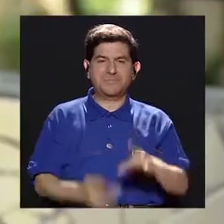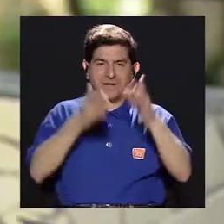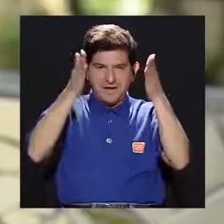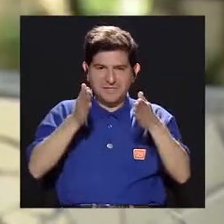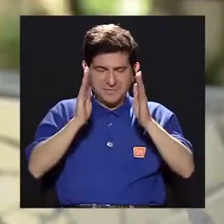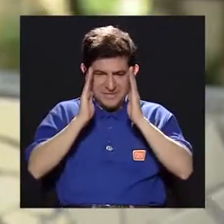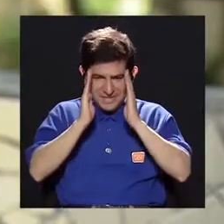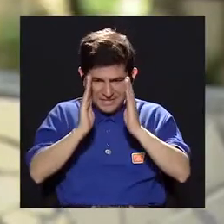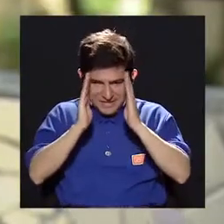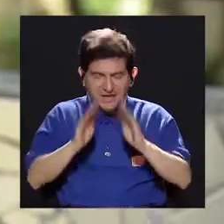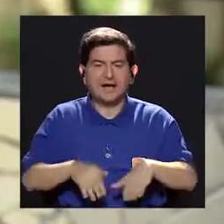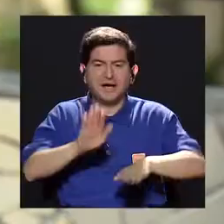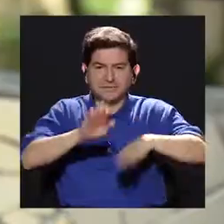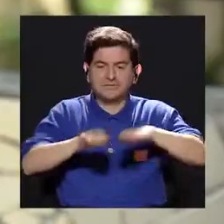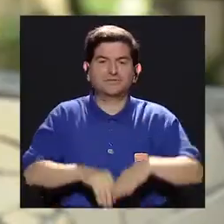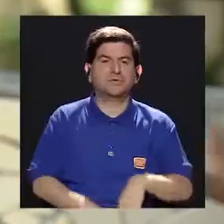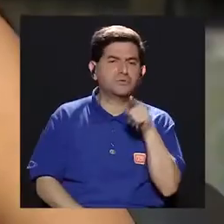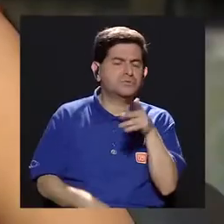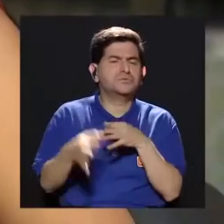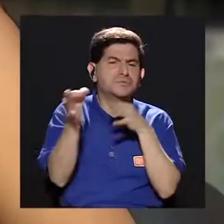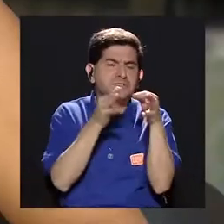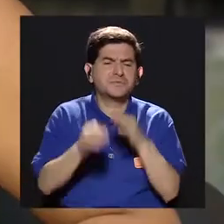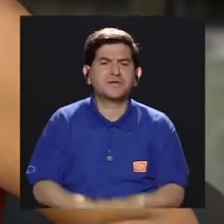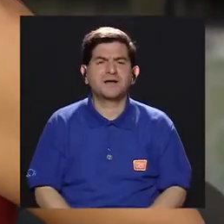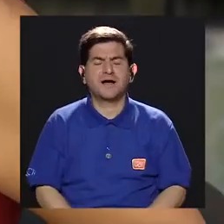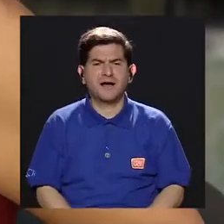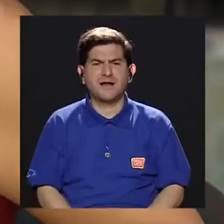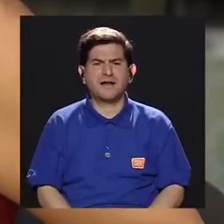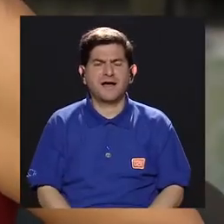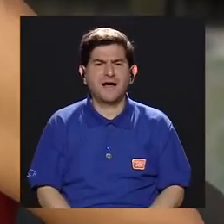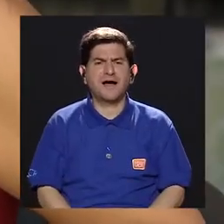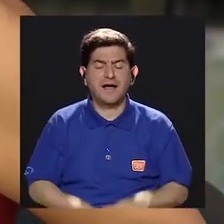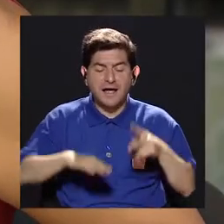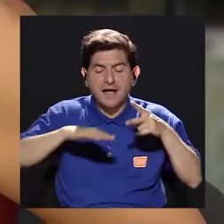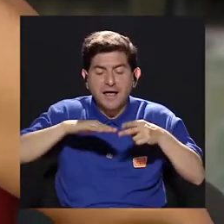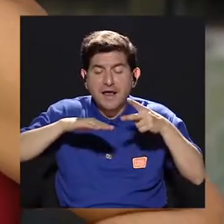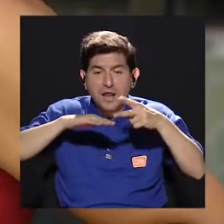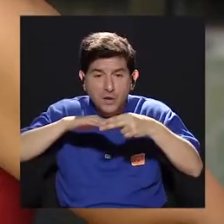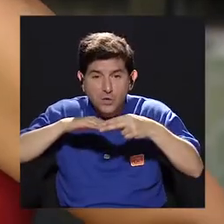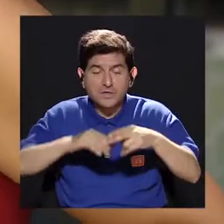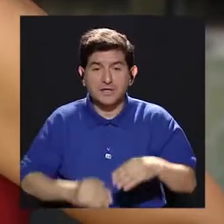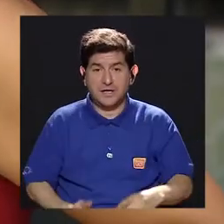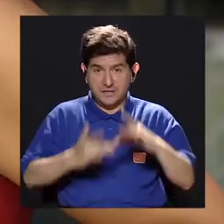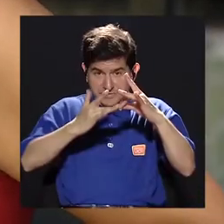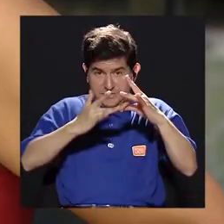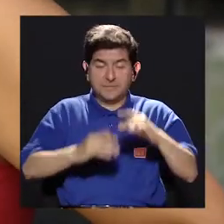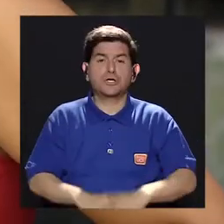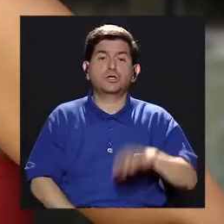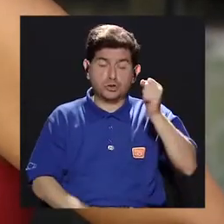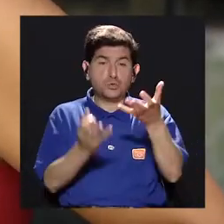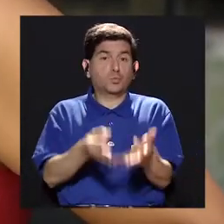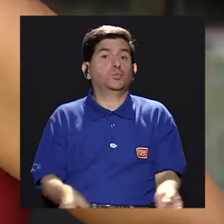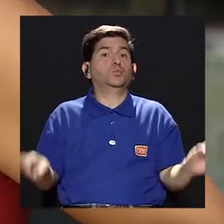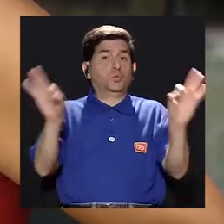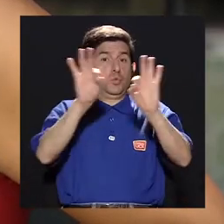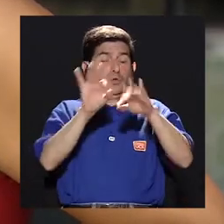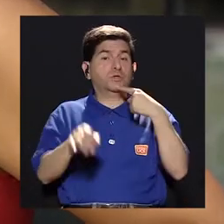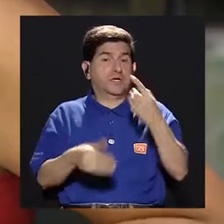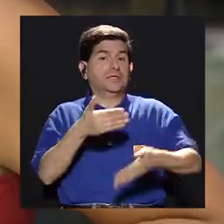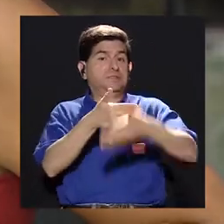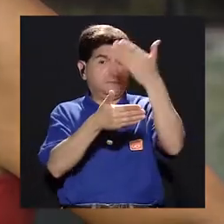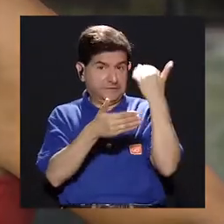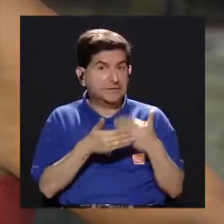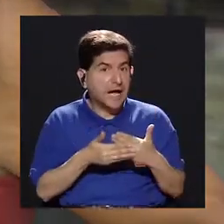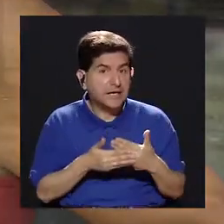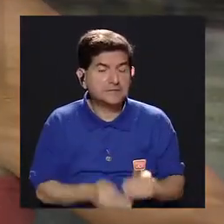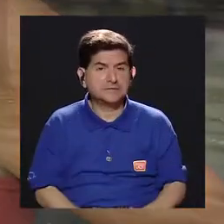podóloga. Vanessa, nos estabas contando acerca del cuidado, sobre todo el corte de uñas, ahí quedamos. Sí, muy importante, como